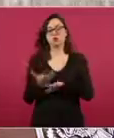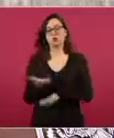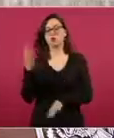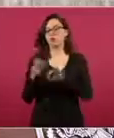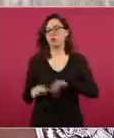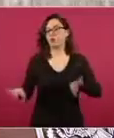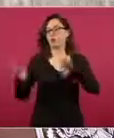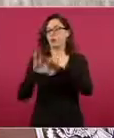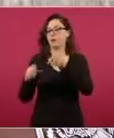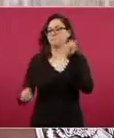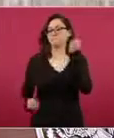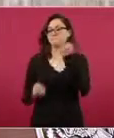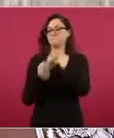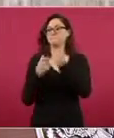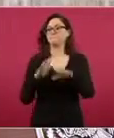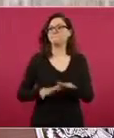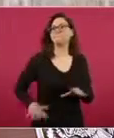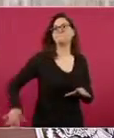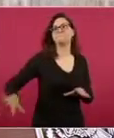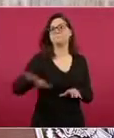los que gobernaban antes,